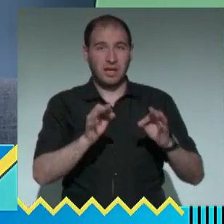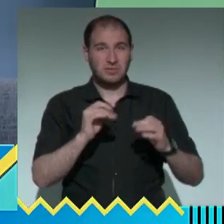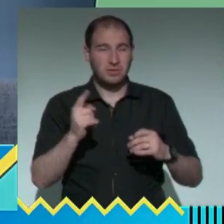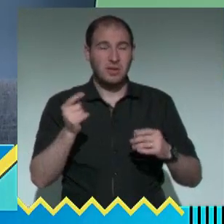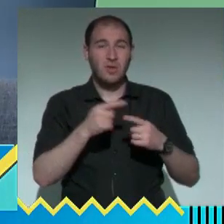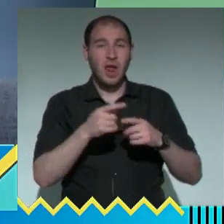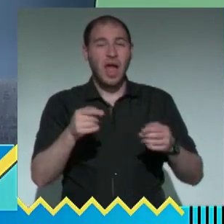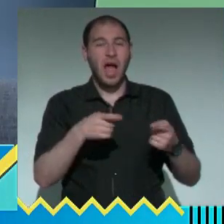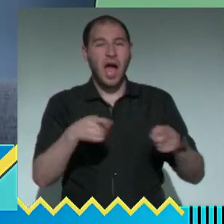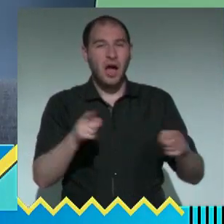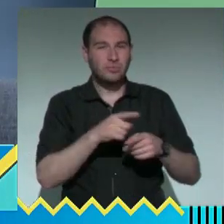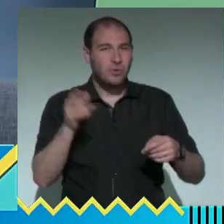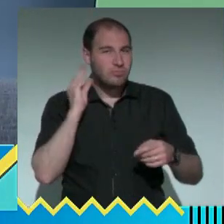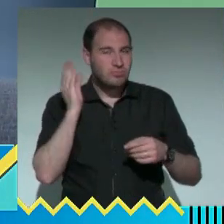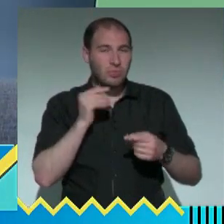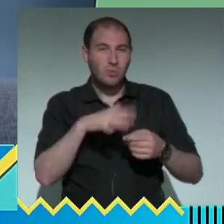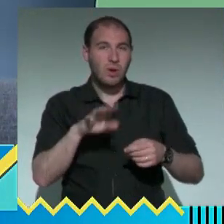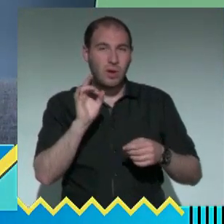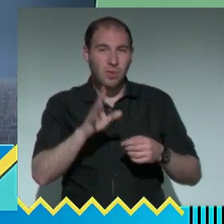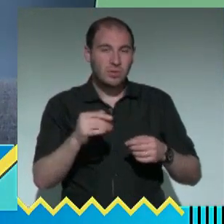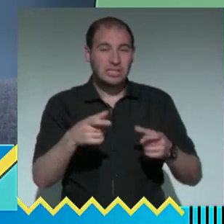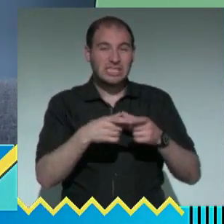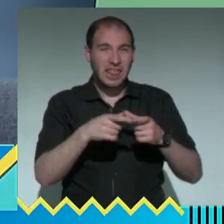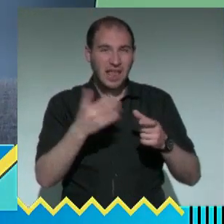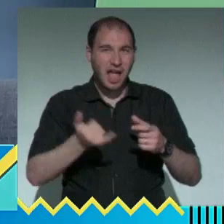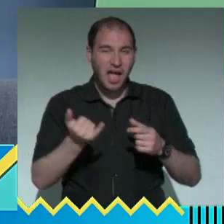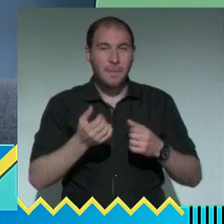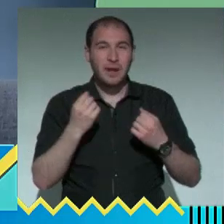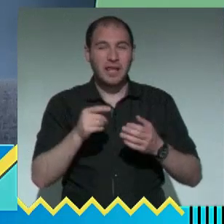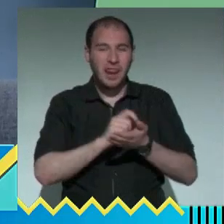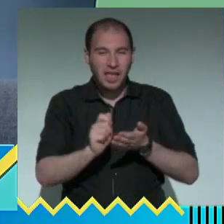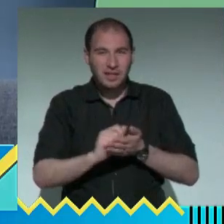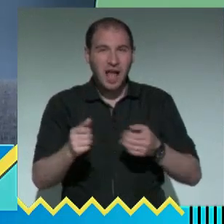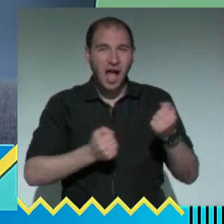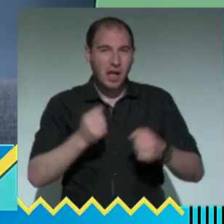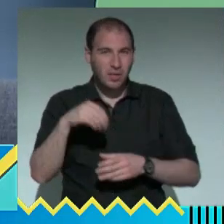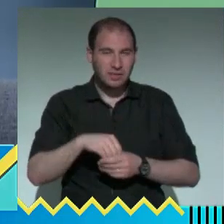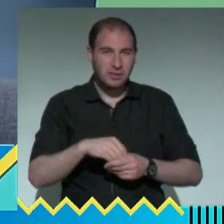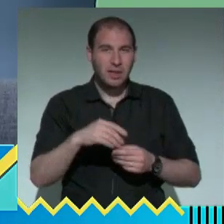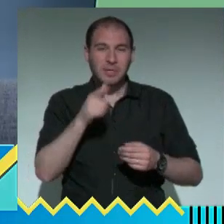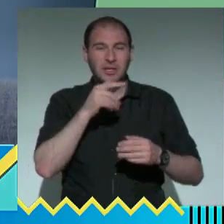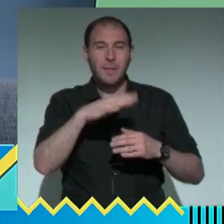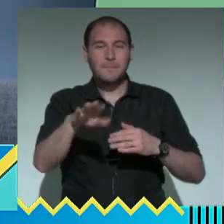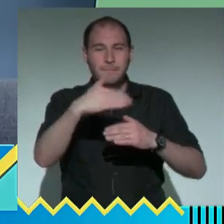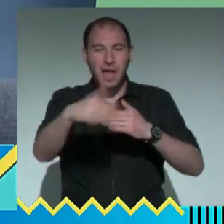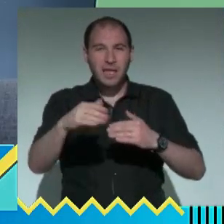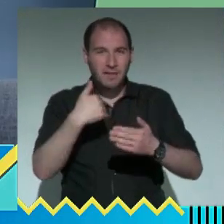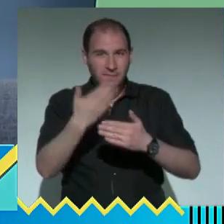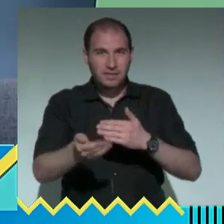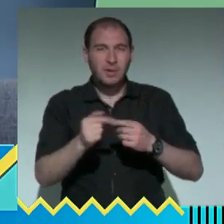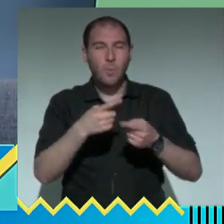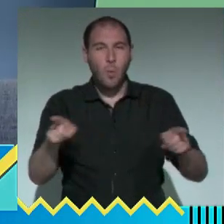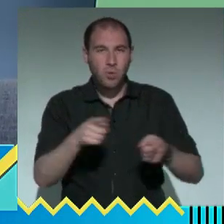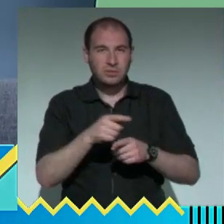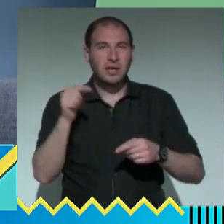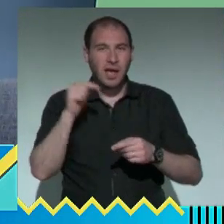escuchar al auto, o sea, el único lugar donde tenía para escuchar CD Paoletti para hacer letras era en el auto, así que se ponía frente a la playa y ahí ponía la música